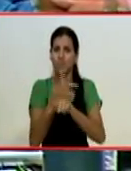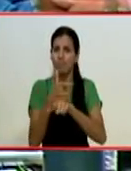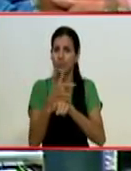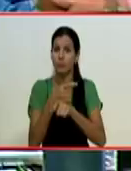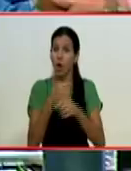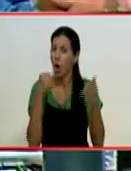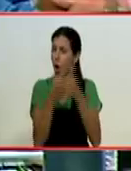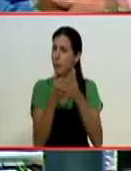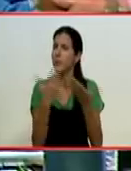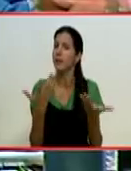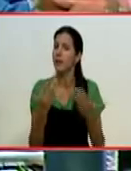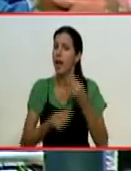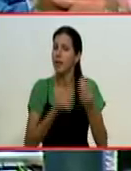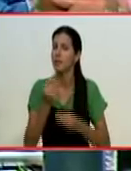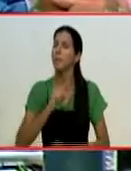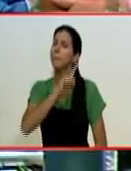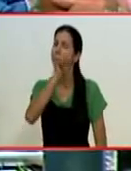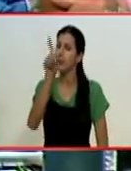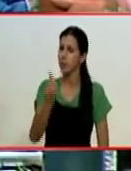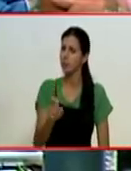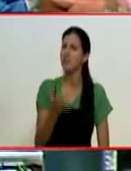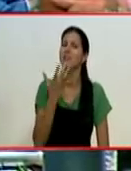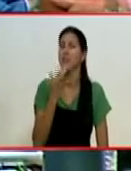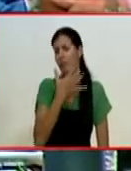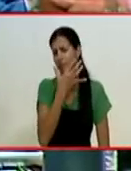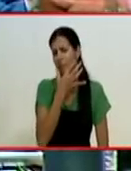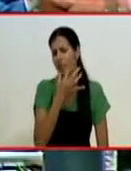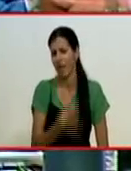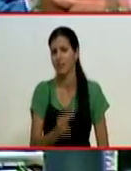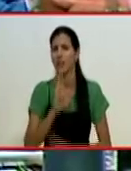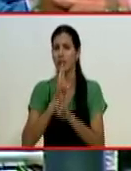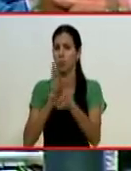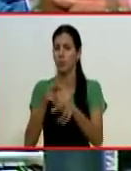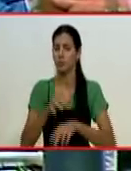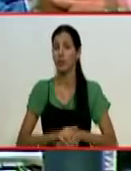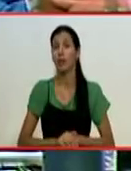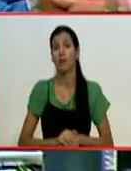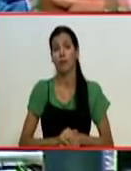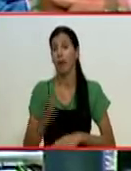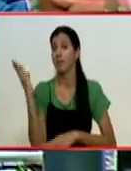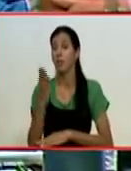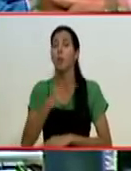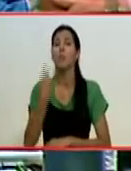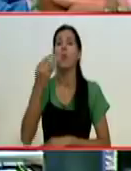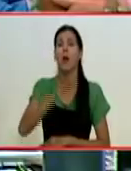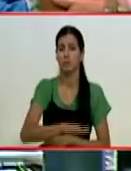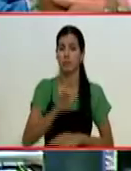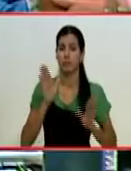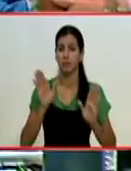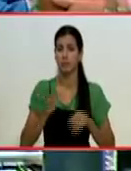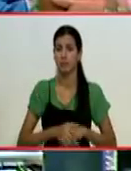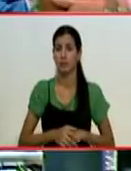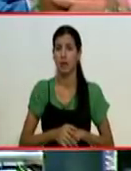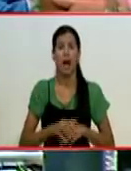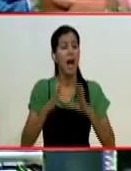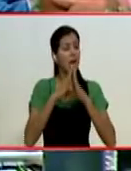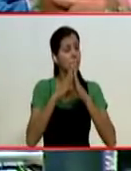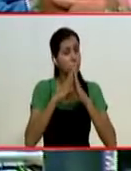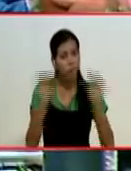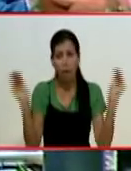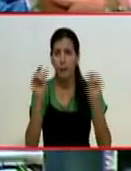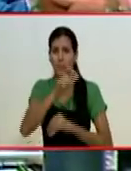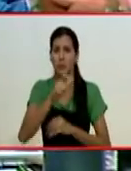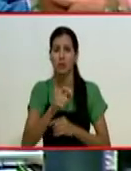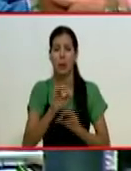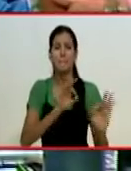Tendríamos que preguntárnoslo. La respuesta es muy sencilla. Le aplicarían la pena de muerte a todos los conjurados de manera